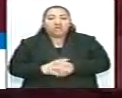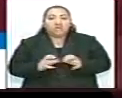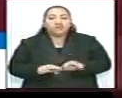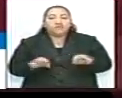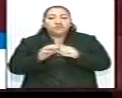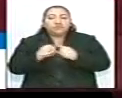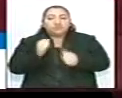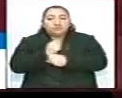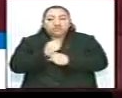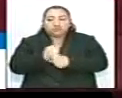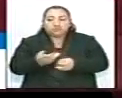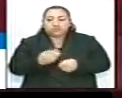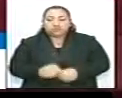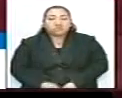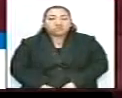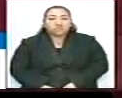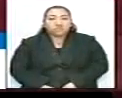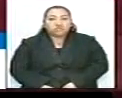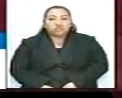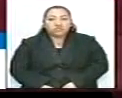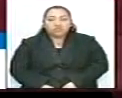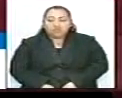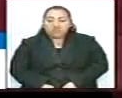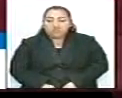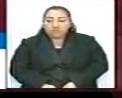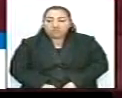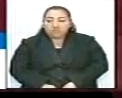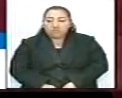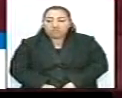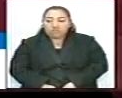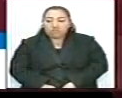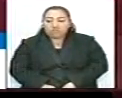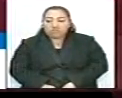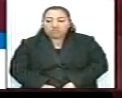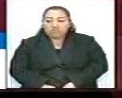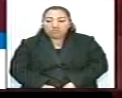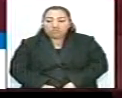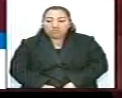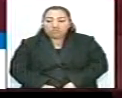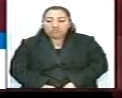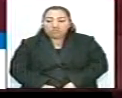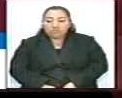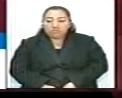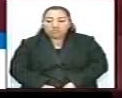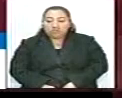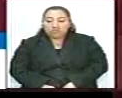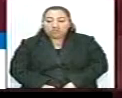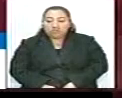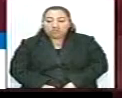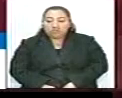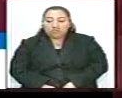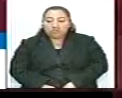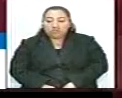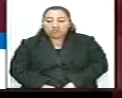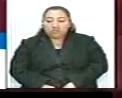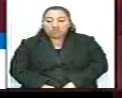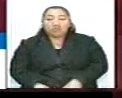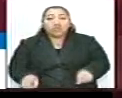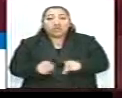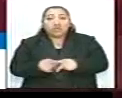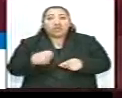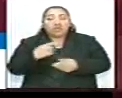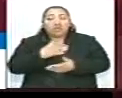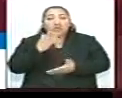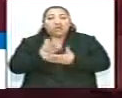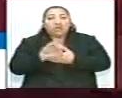en torno a las brechas. No solamente en las regiones, digamos, del norte del país, también tenemos ese problema a nivel nacional y en el sur. Creemos que